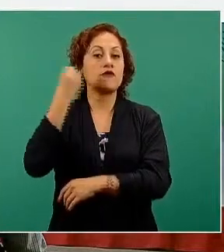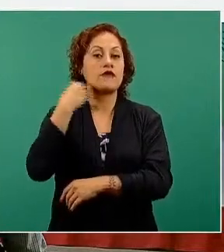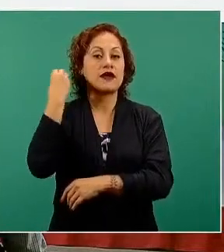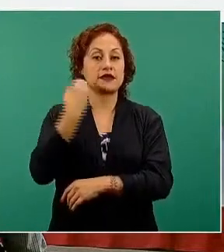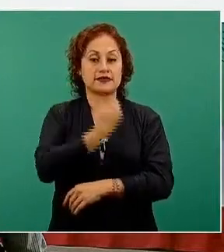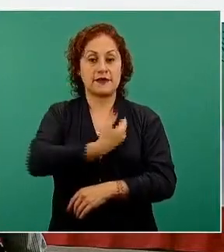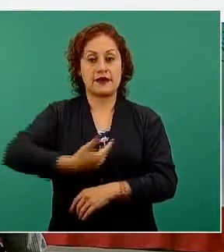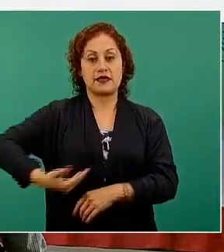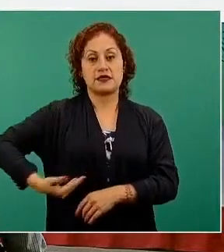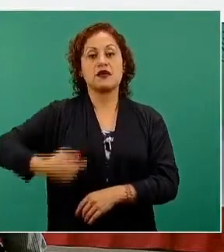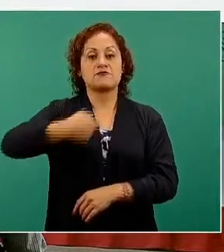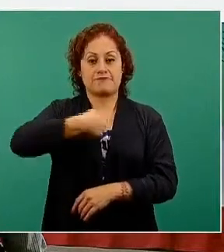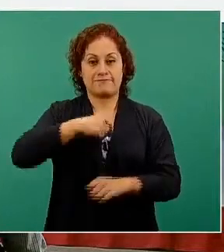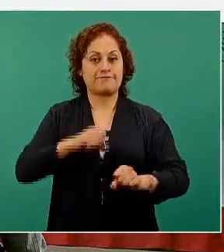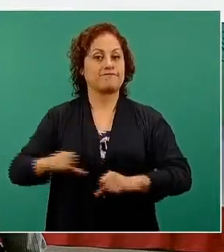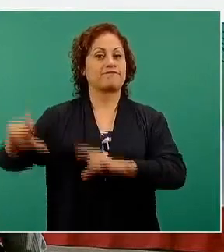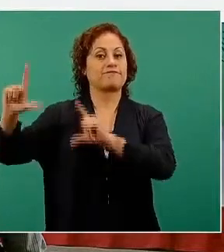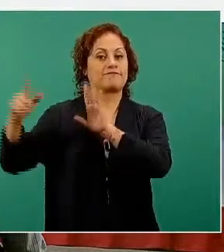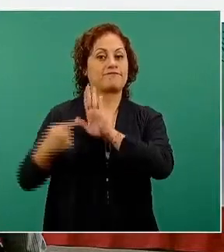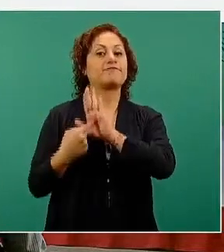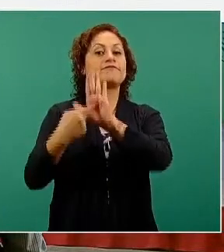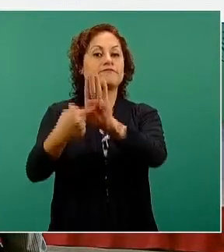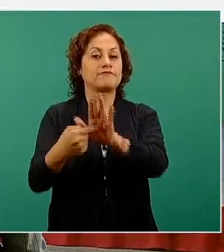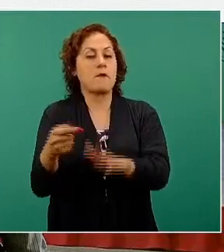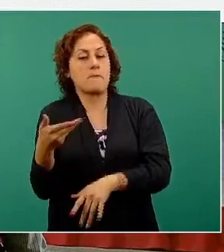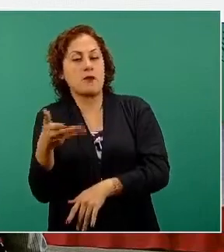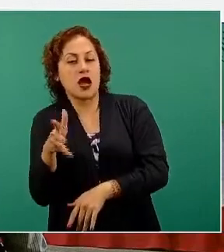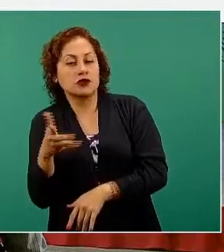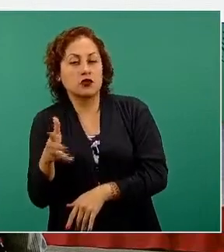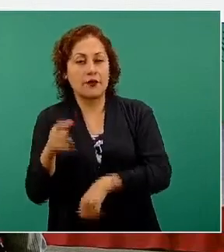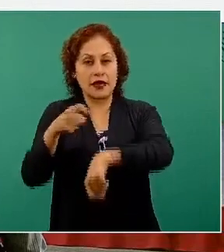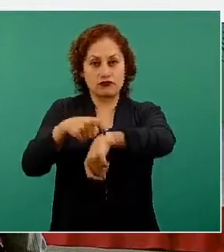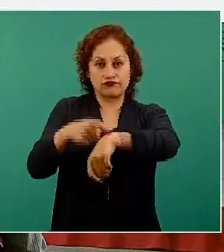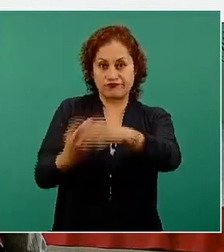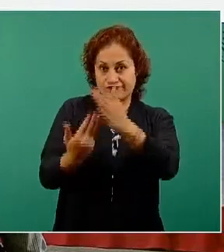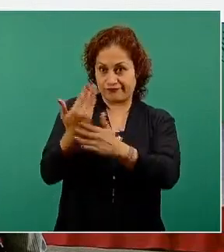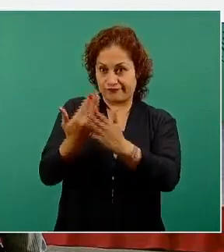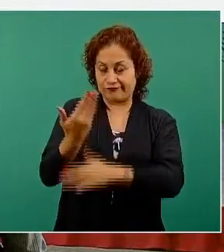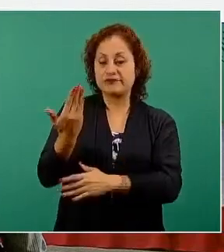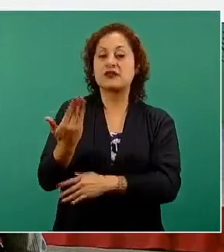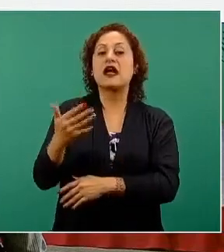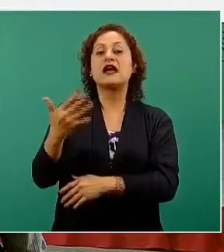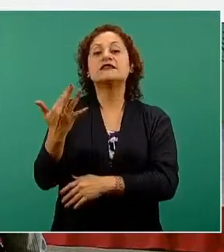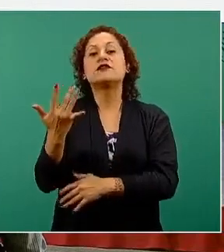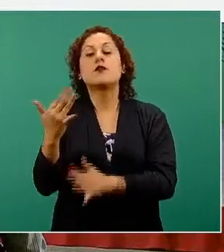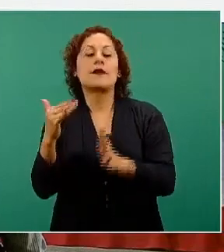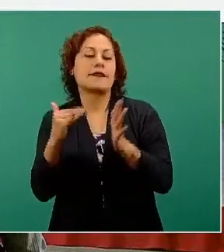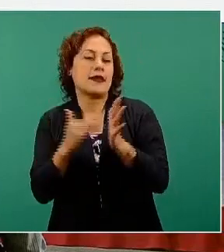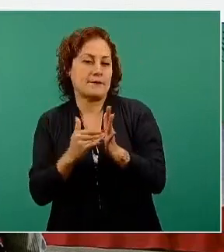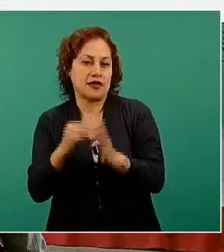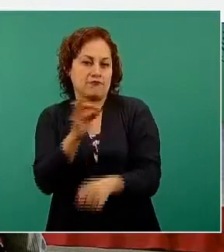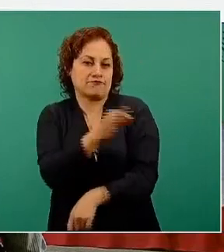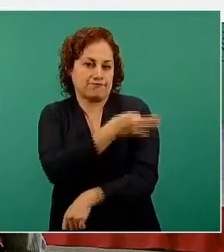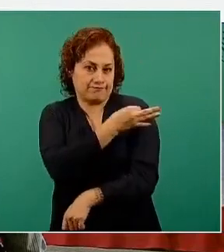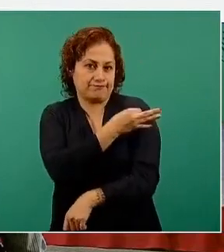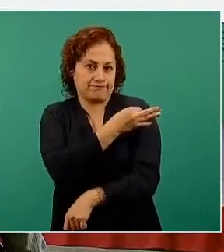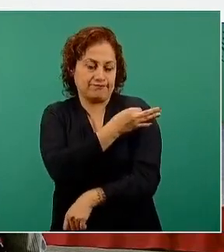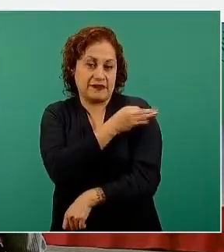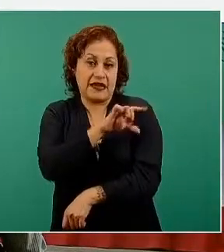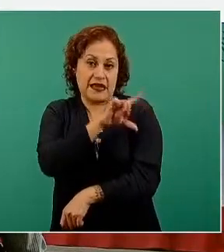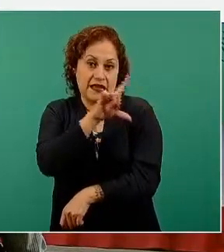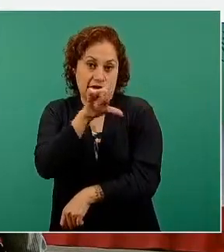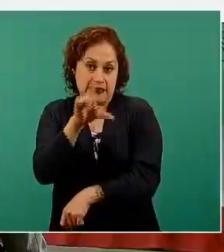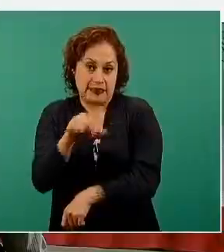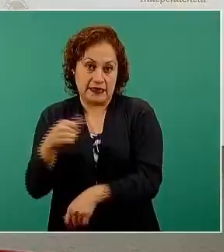mañanera, presenté un dato como de 59,000 dosis que se habían aplicado al corte, y ya cuando se cierra el